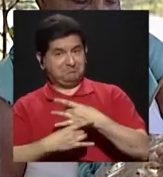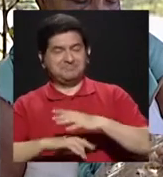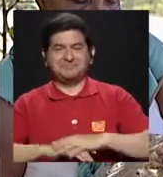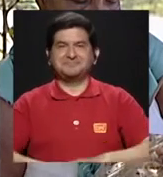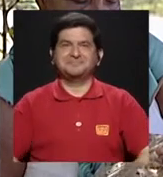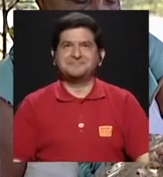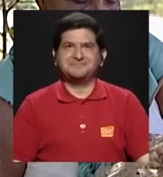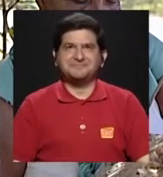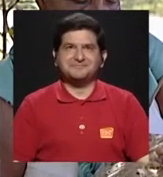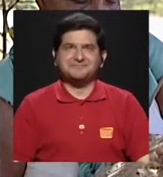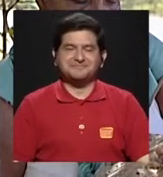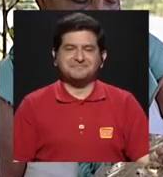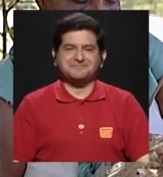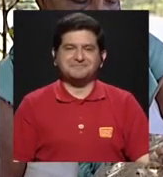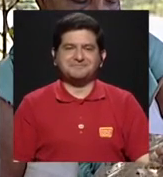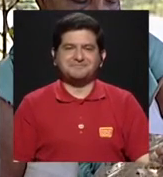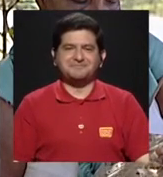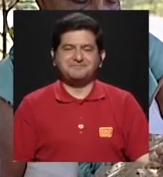Claro.